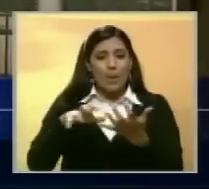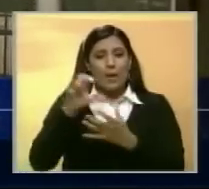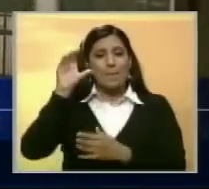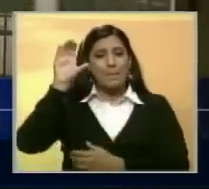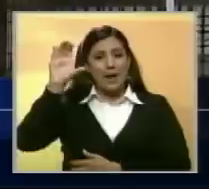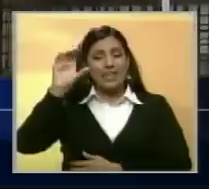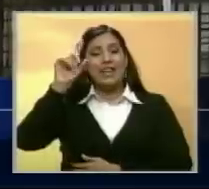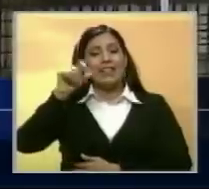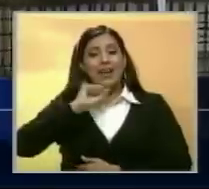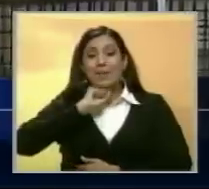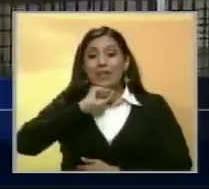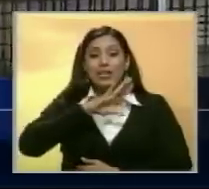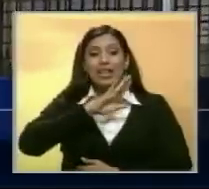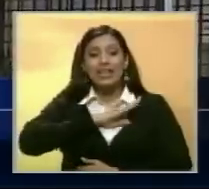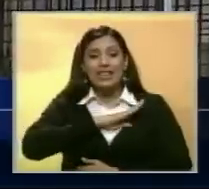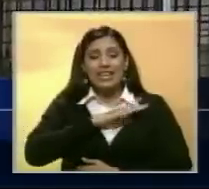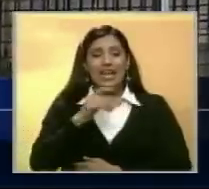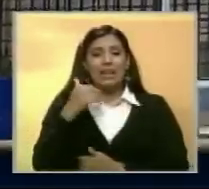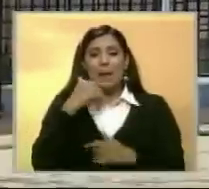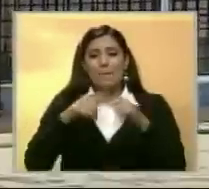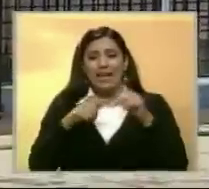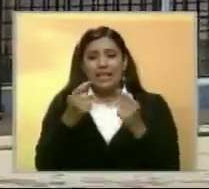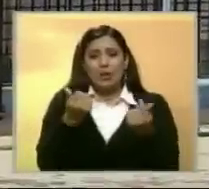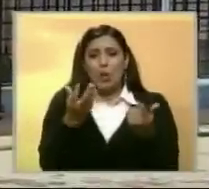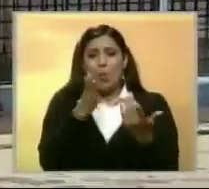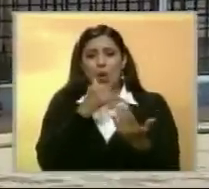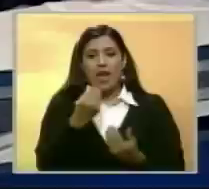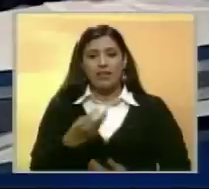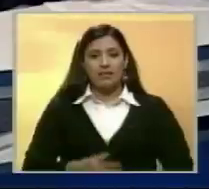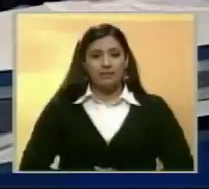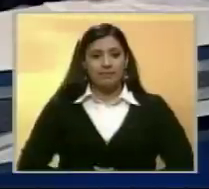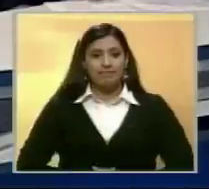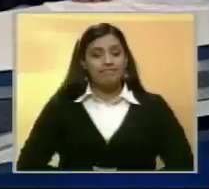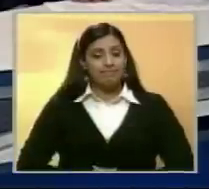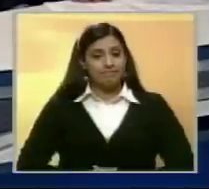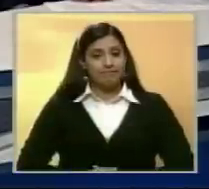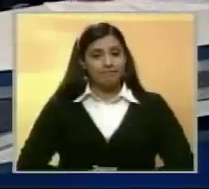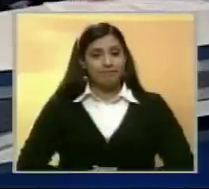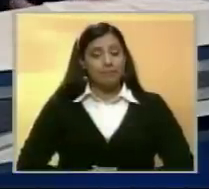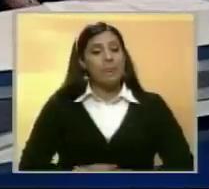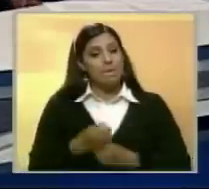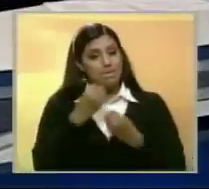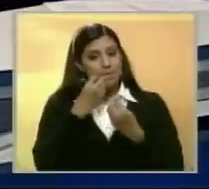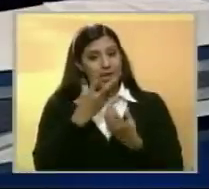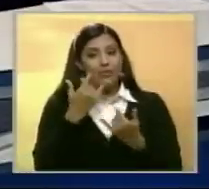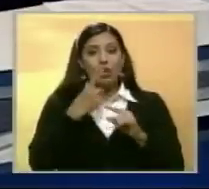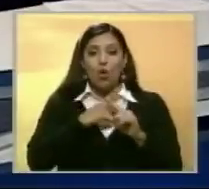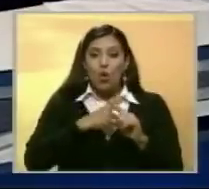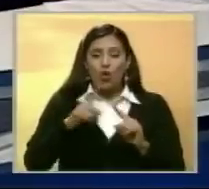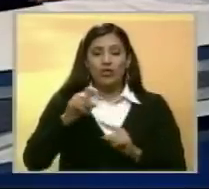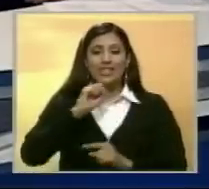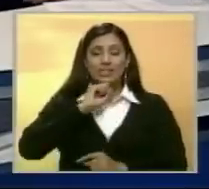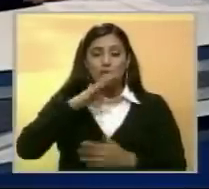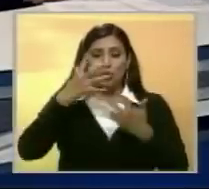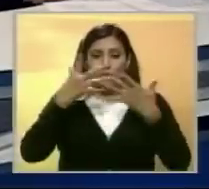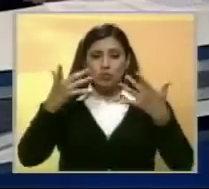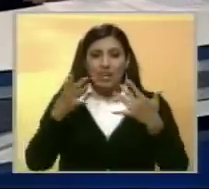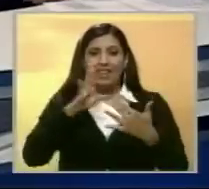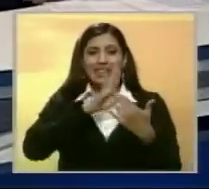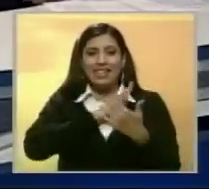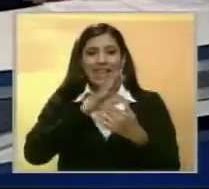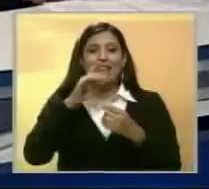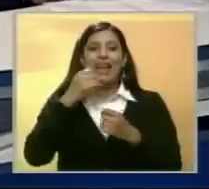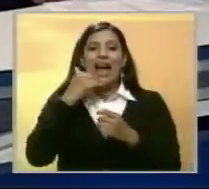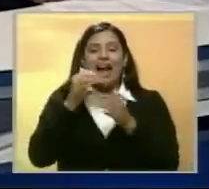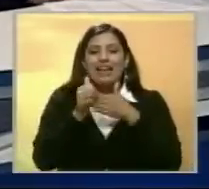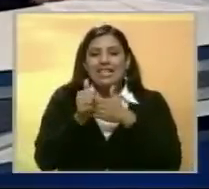bélicos o que históricamente cuentan con pocos recursos económicos. Bien, y una historia bien narrada requiere la conformación